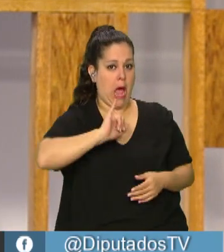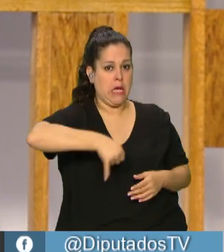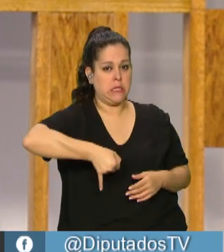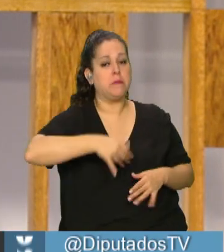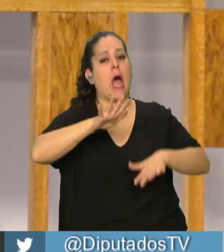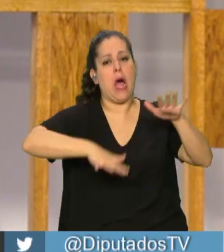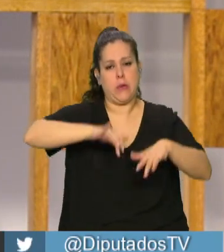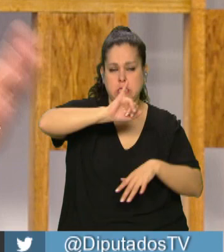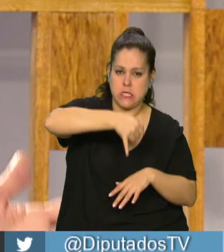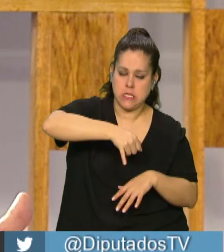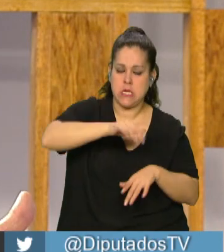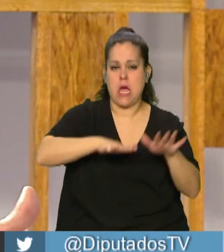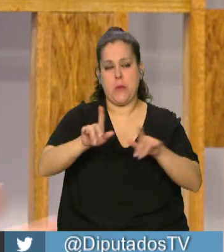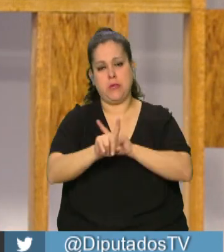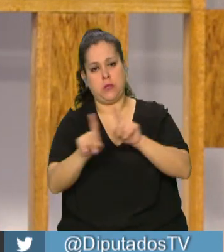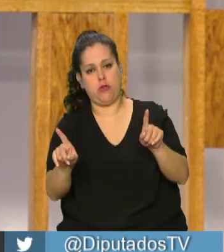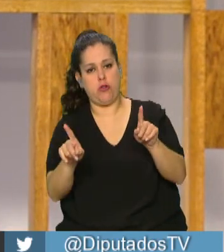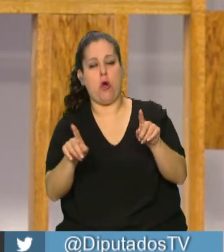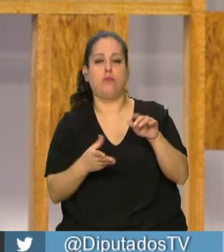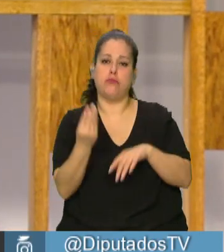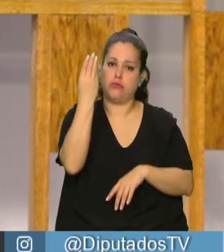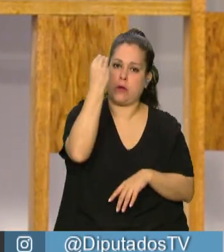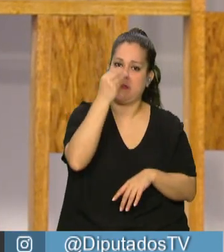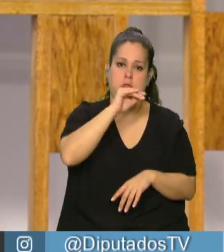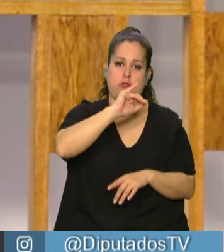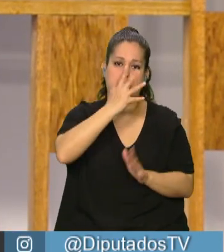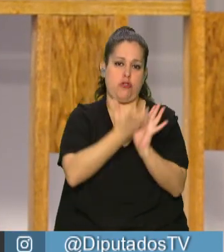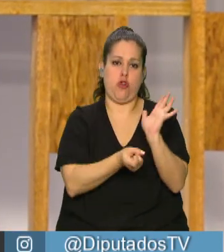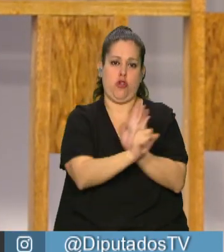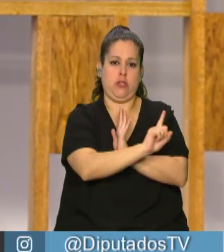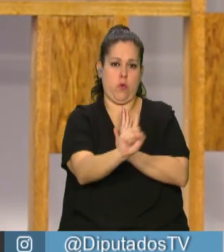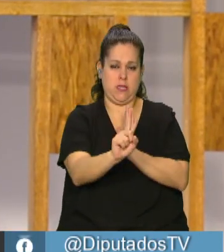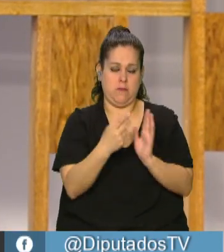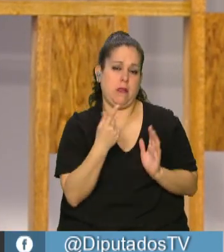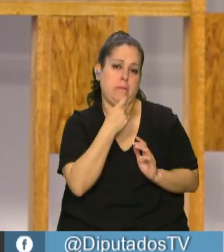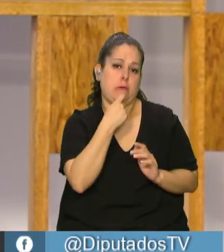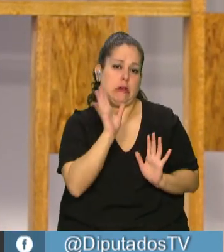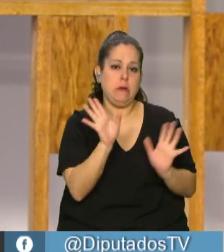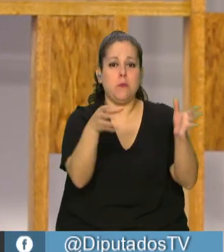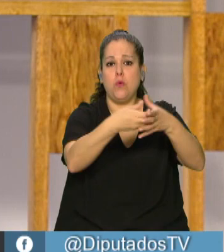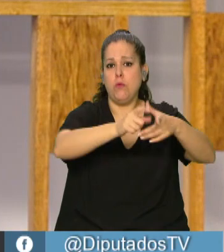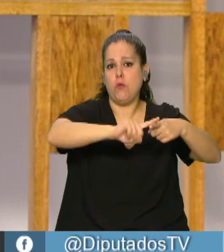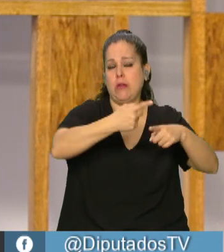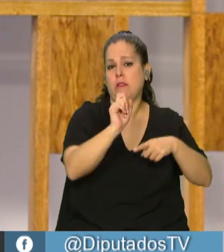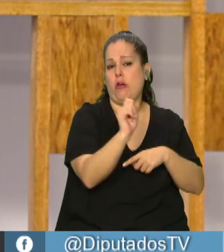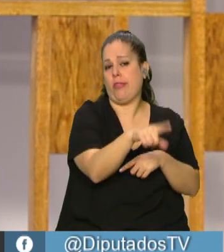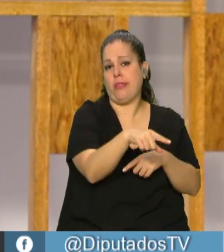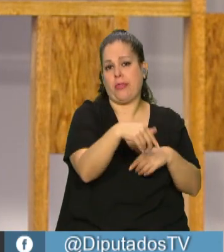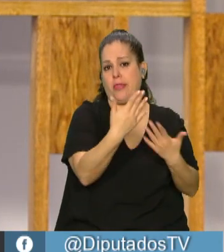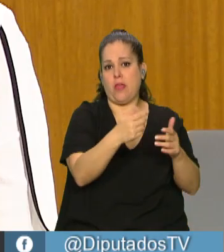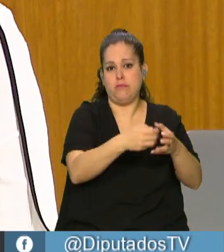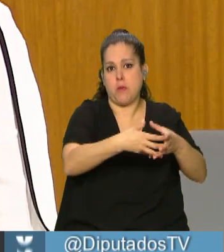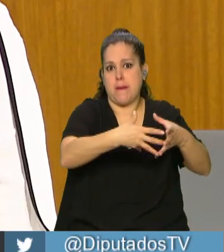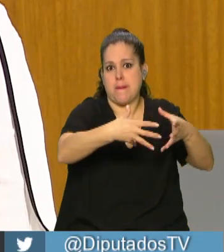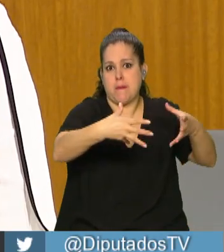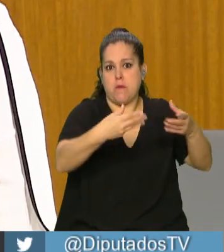no, como que en otros casos no se les acepta modificaciones a bancadas numerosas. Con mucho número,